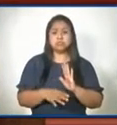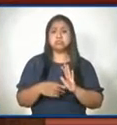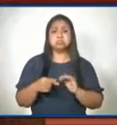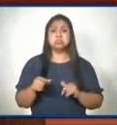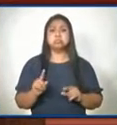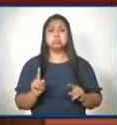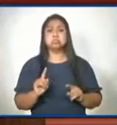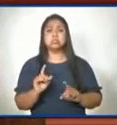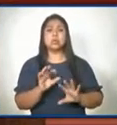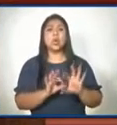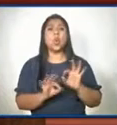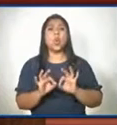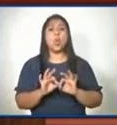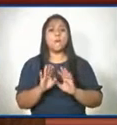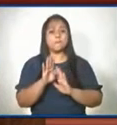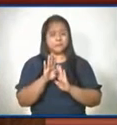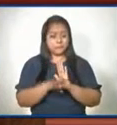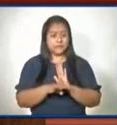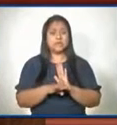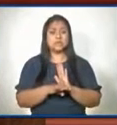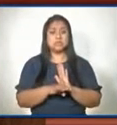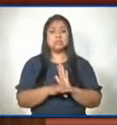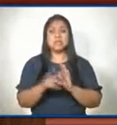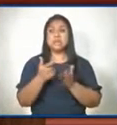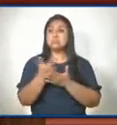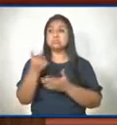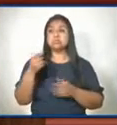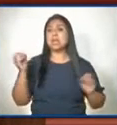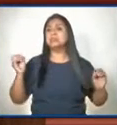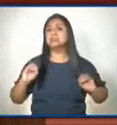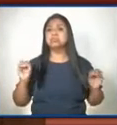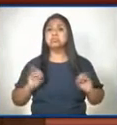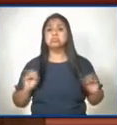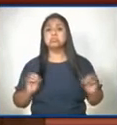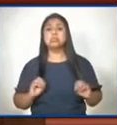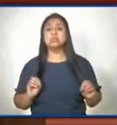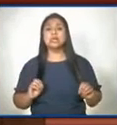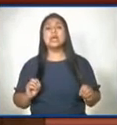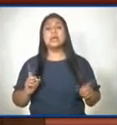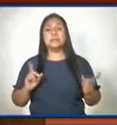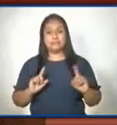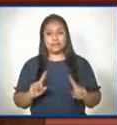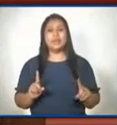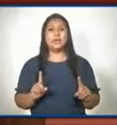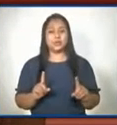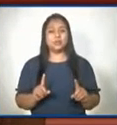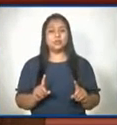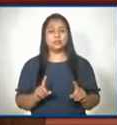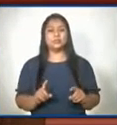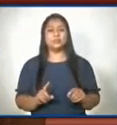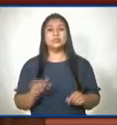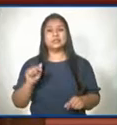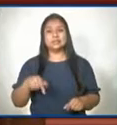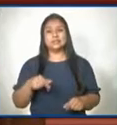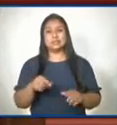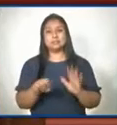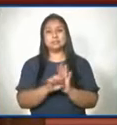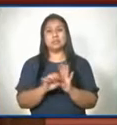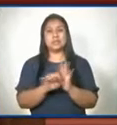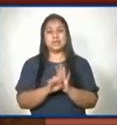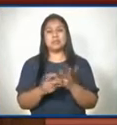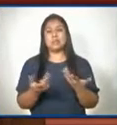restricción o un descenso en las compras, como sí pudo haber ocurrido en el caso de